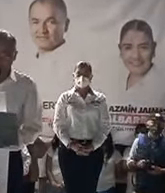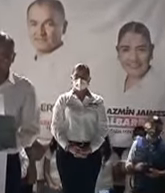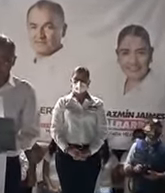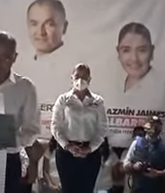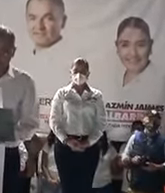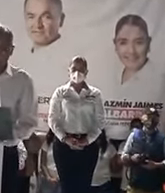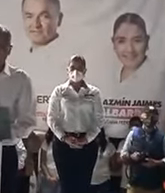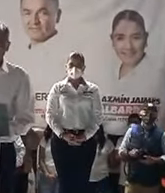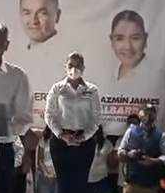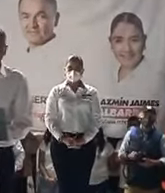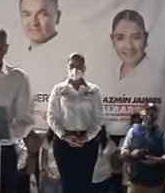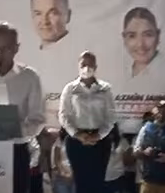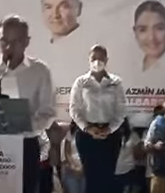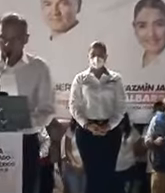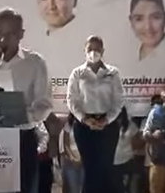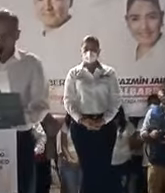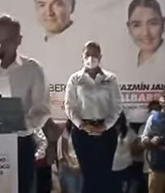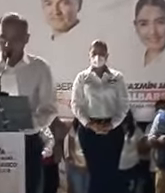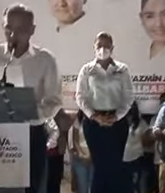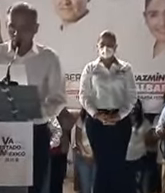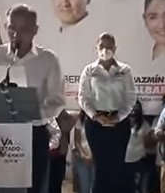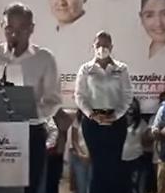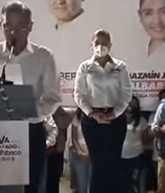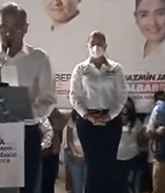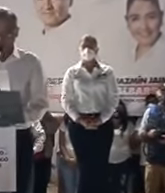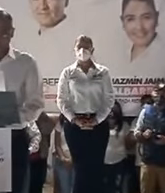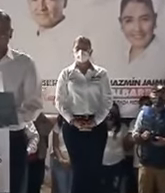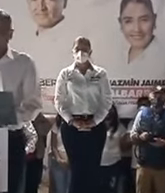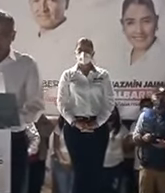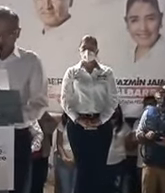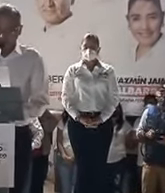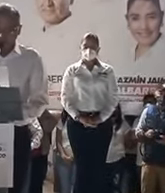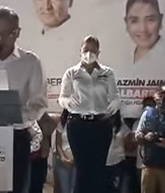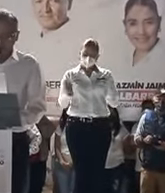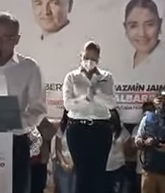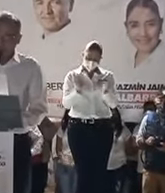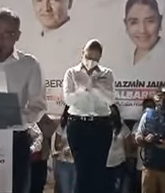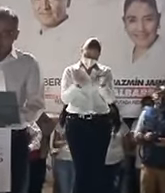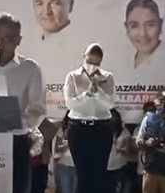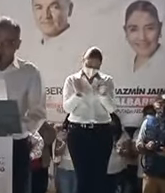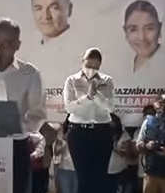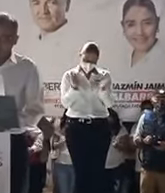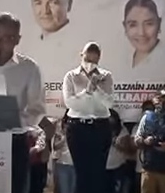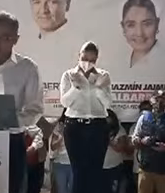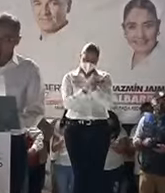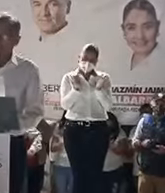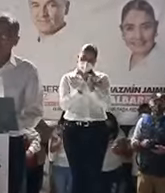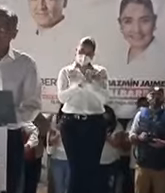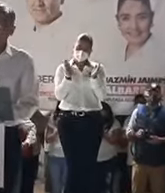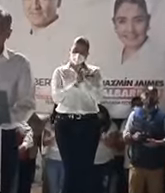al municipio. A mi papá, hasta el cielo, gracias, quien siempre me apoyó e impulsó